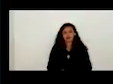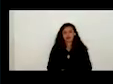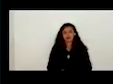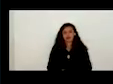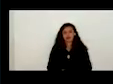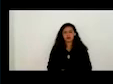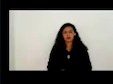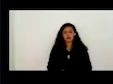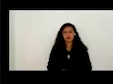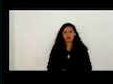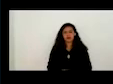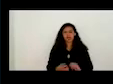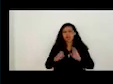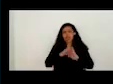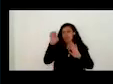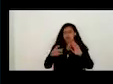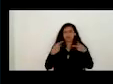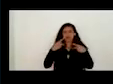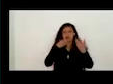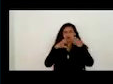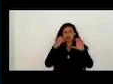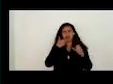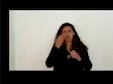Un ejemplo, alguien que me quiera comentar.